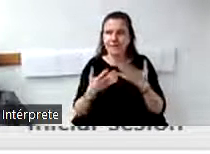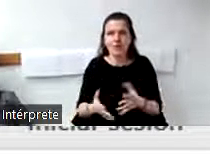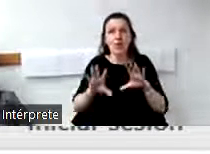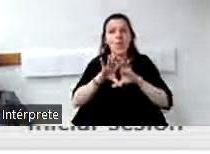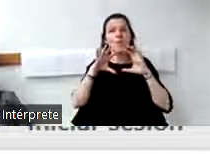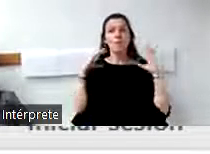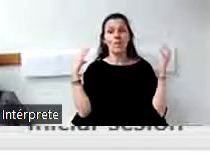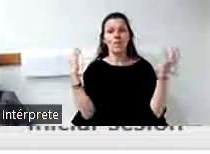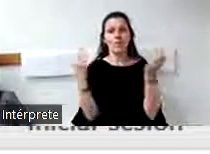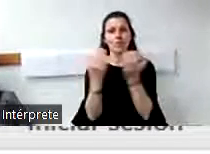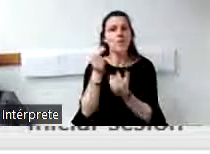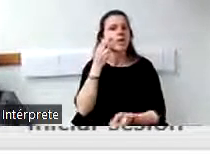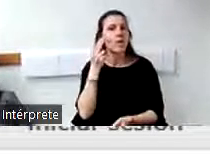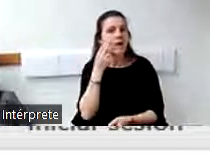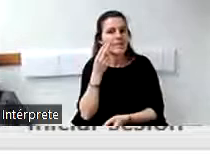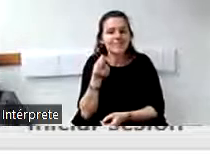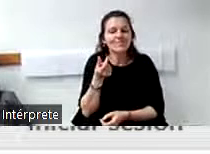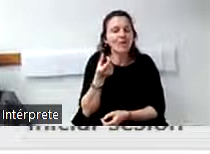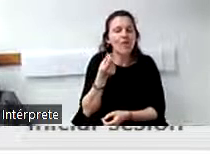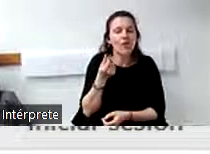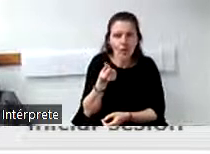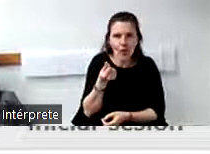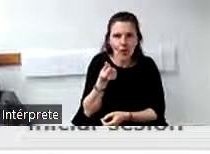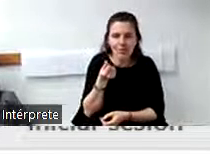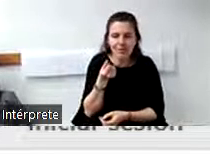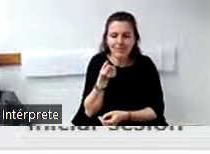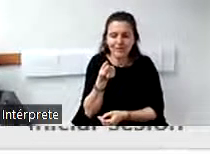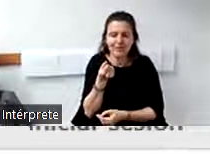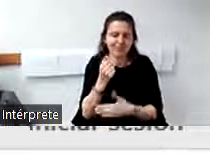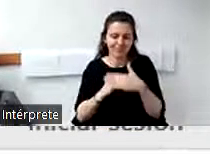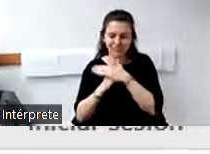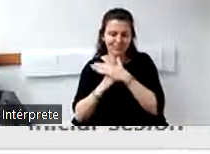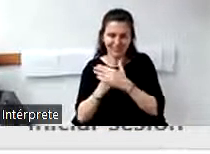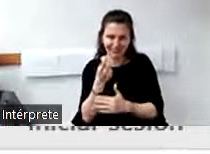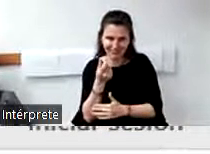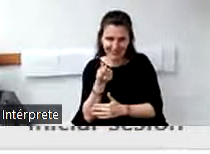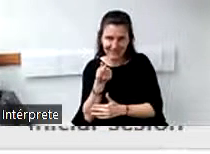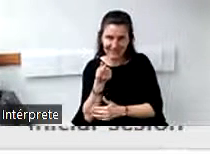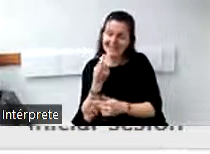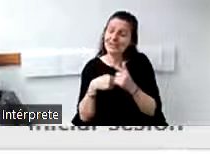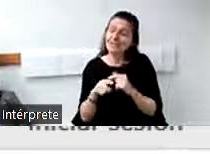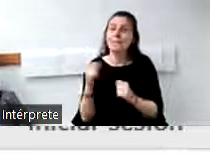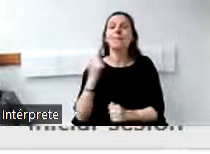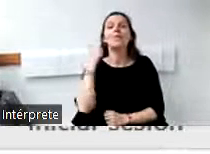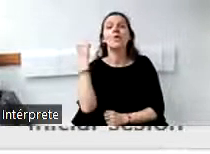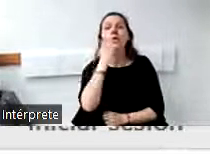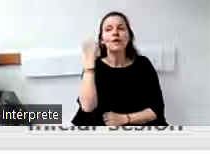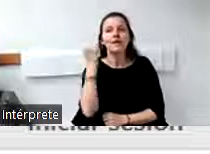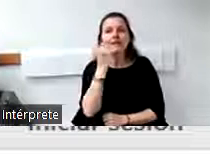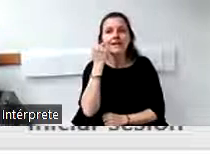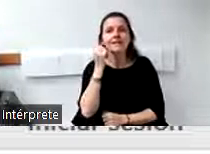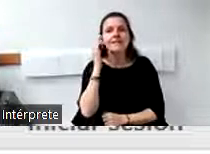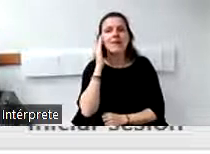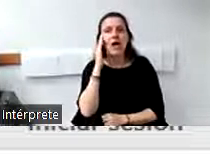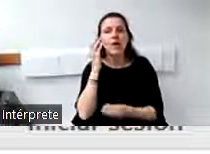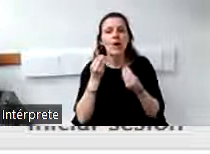dificultades económicas, los recursos económicos son limitados, es de buena administración, más allá de que los